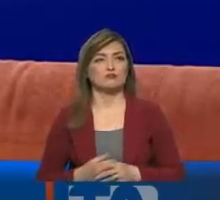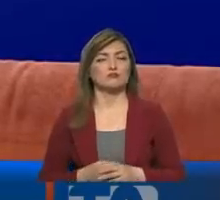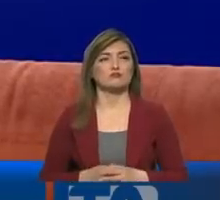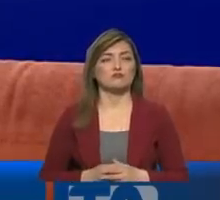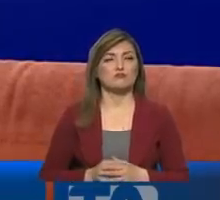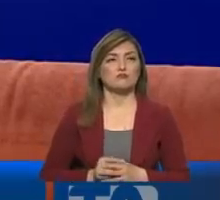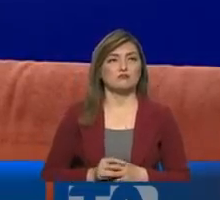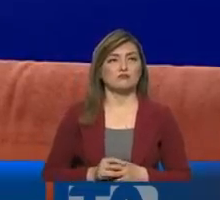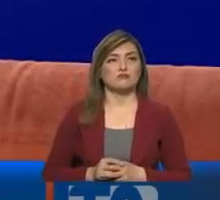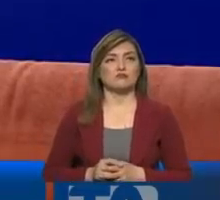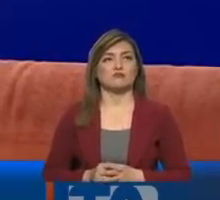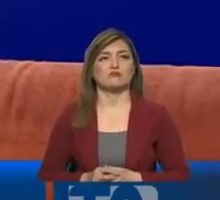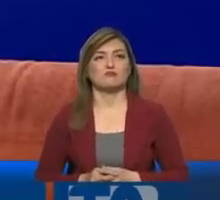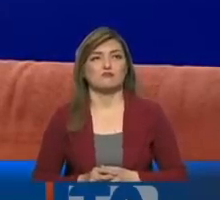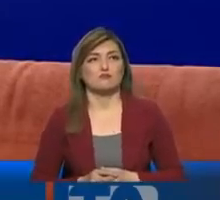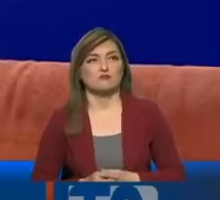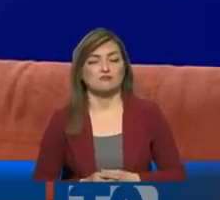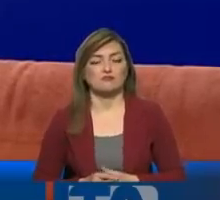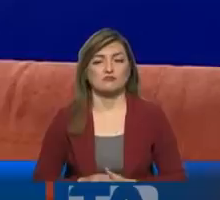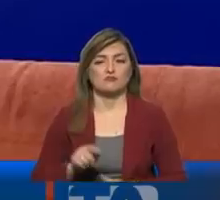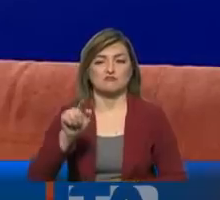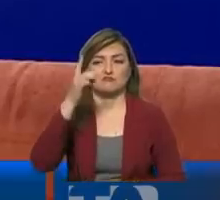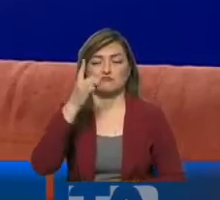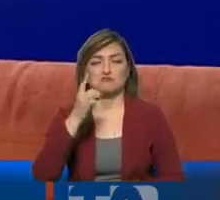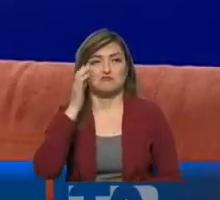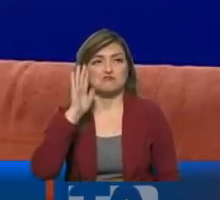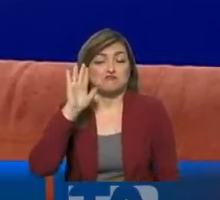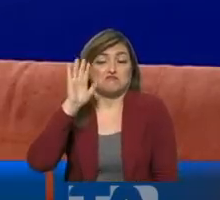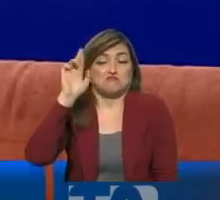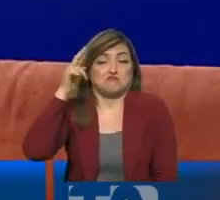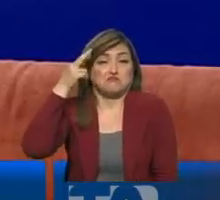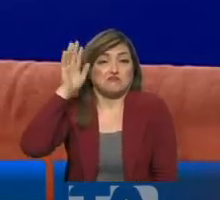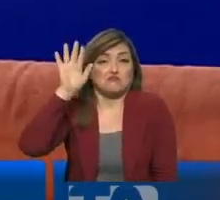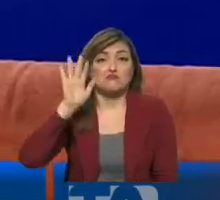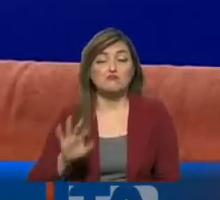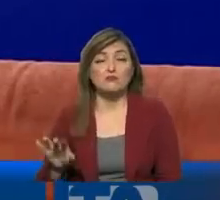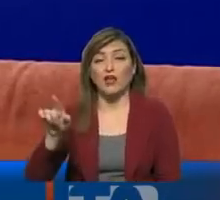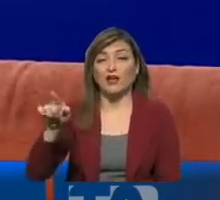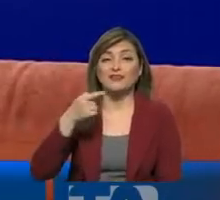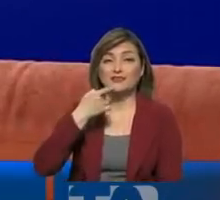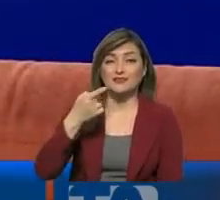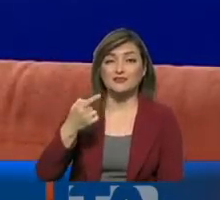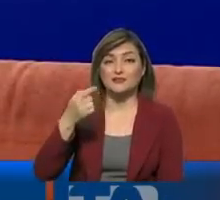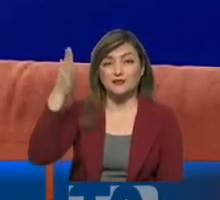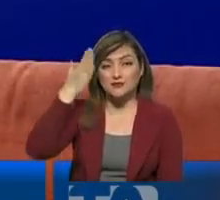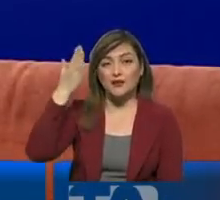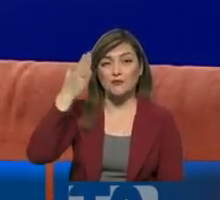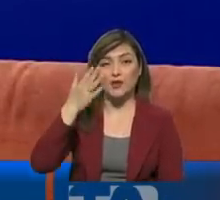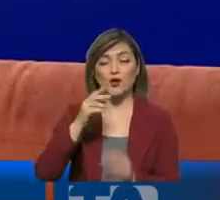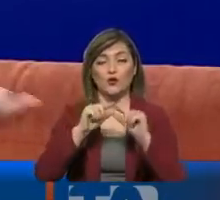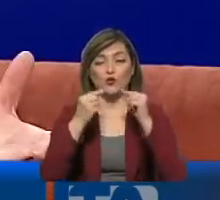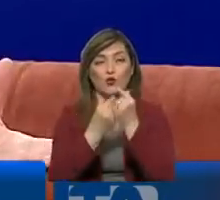No tengo la más mínima idea de cuáles son sus razones. Él ha dicho que sabía que había, que el